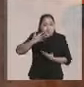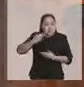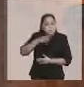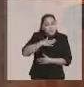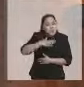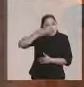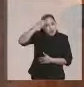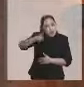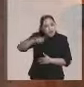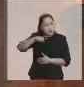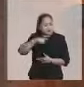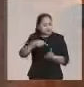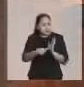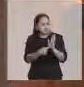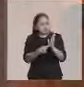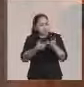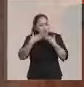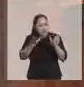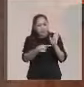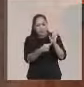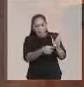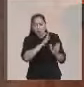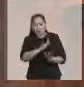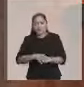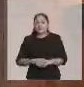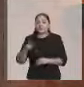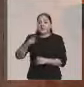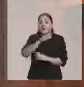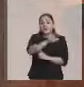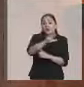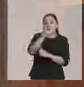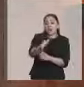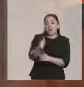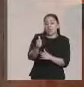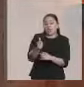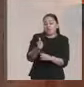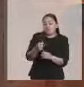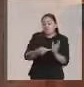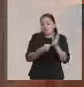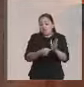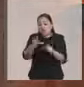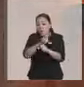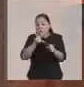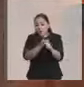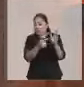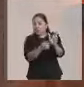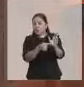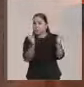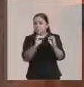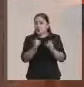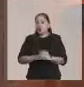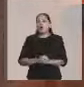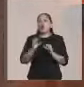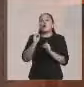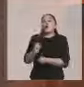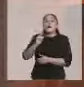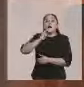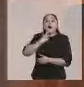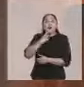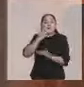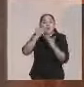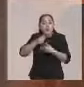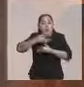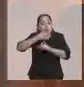soy como Ricardo Anaya, que presenta una declaración incompleta, ni como Andrés Manuel López Obrador, que no dice nada sobre sus declaraciones,